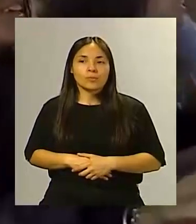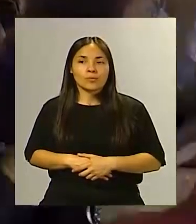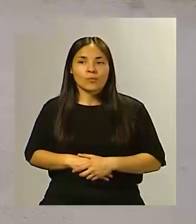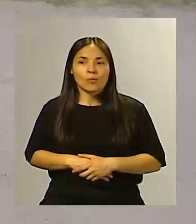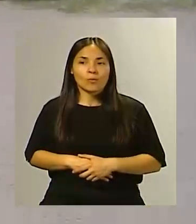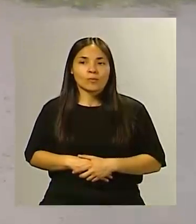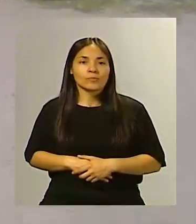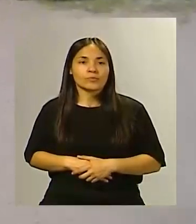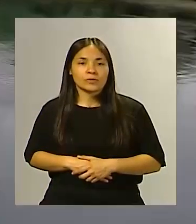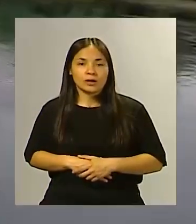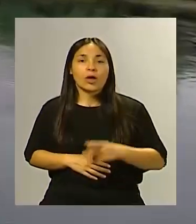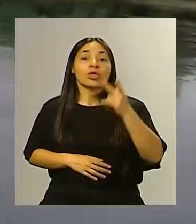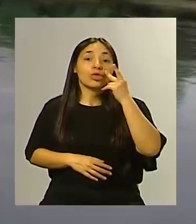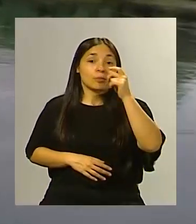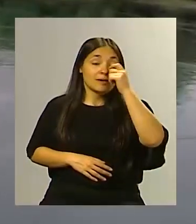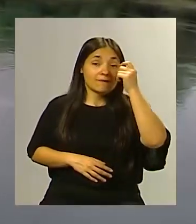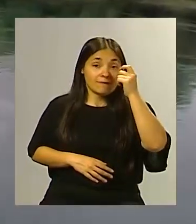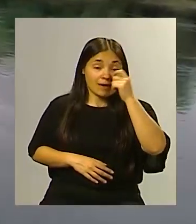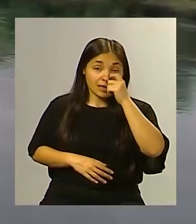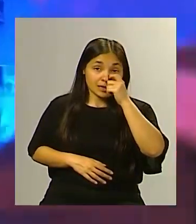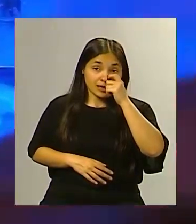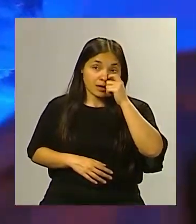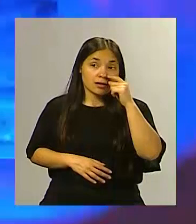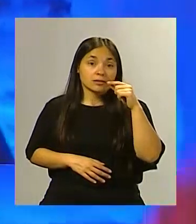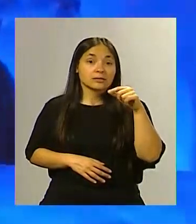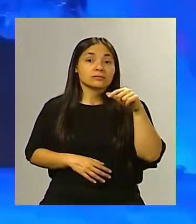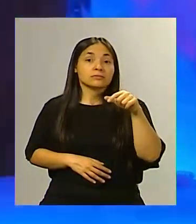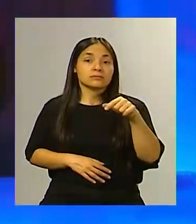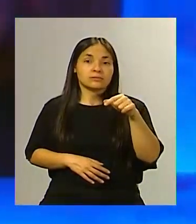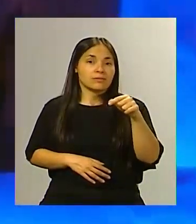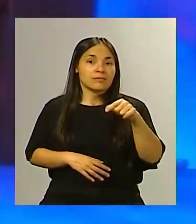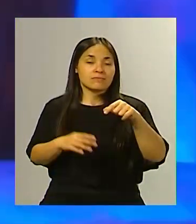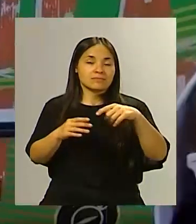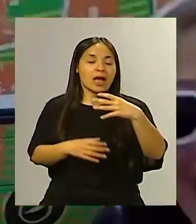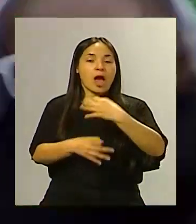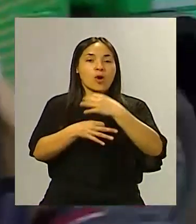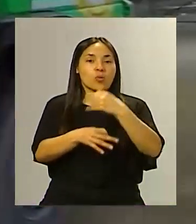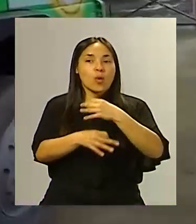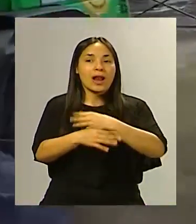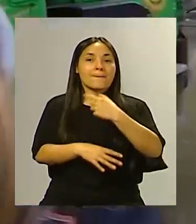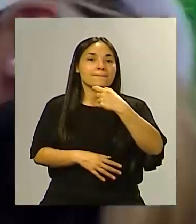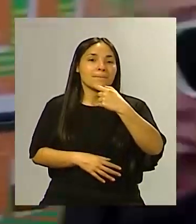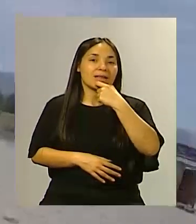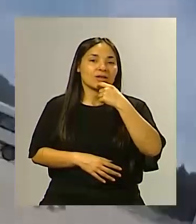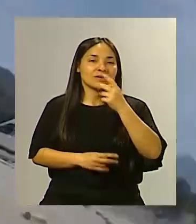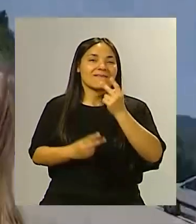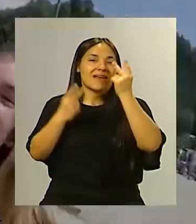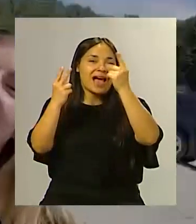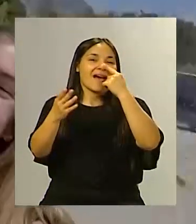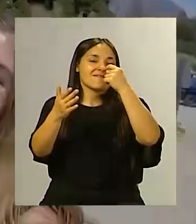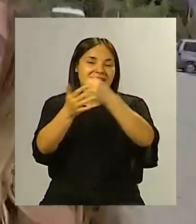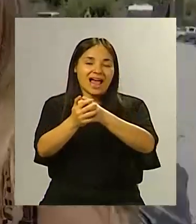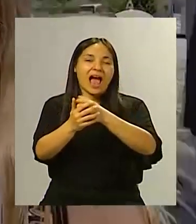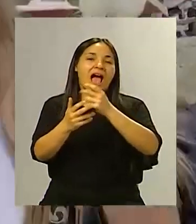Claro, la promo 20 tenía programado, en su mayoría los colegios en Mendoza viajan para fin de año, Navidad, sí. Año